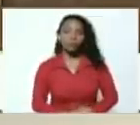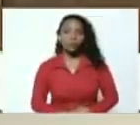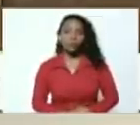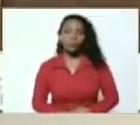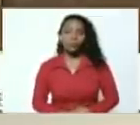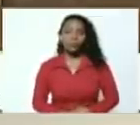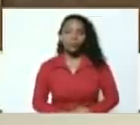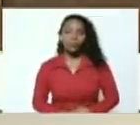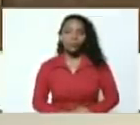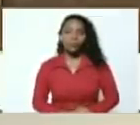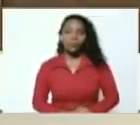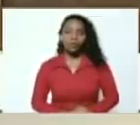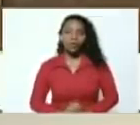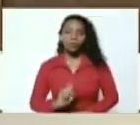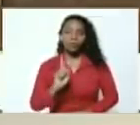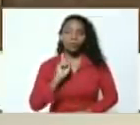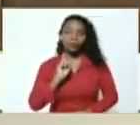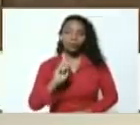y un